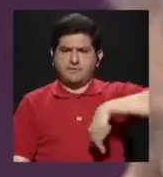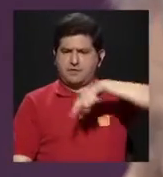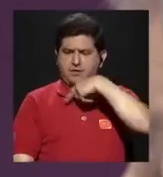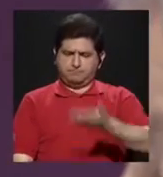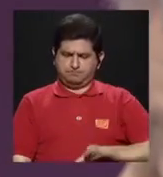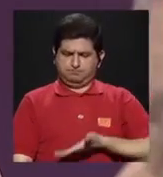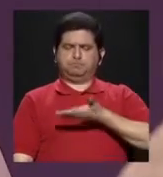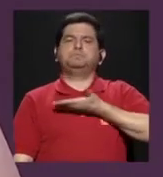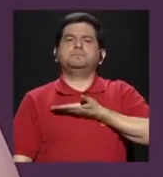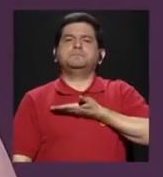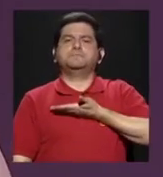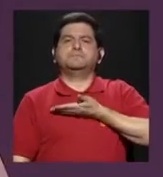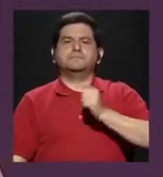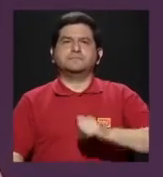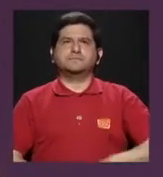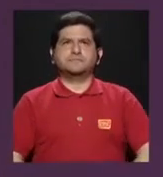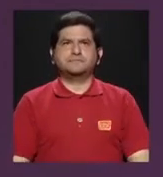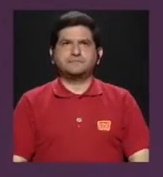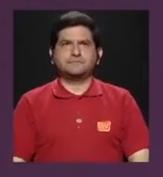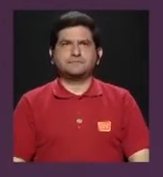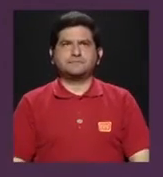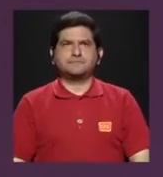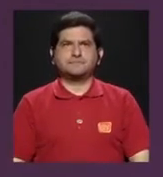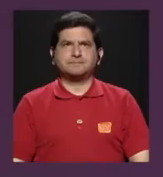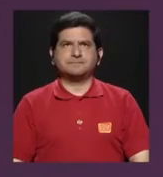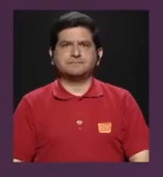orgullo, ¿verdad? Y